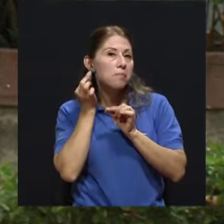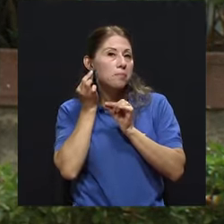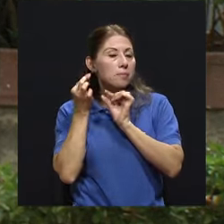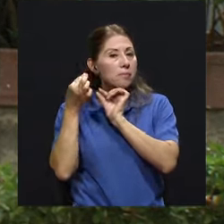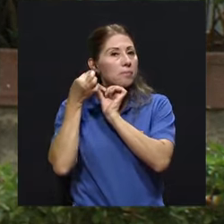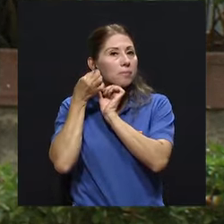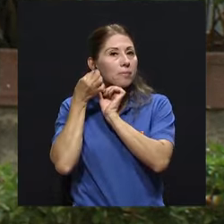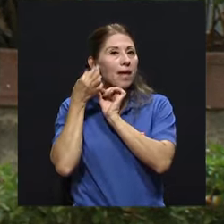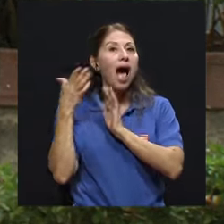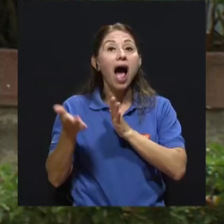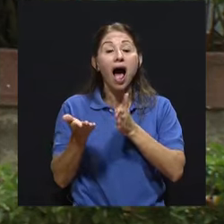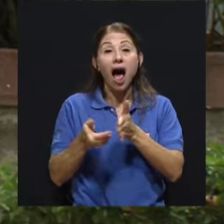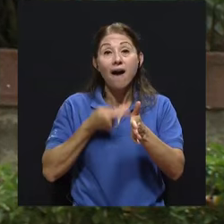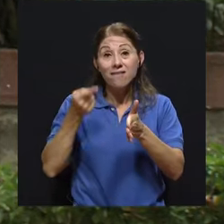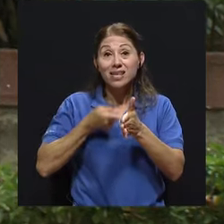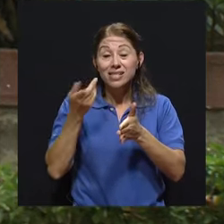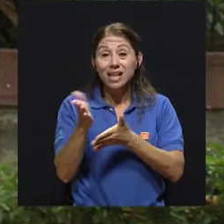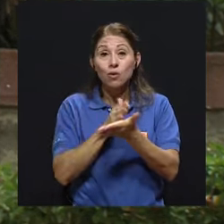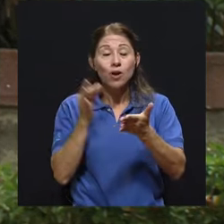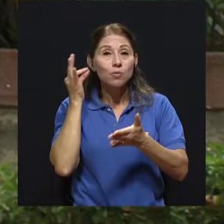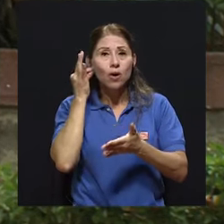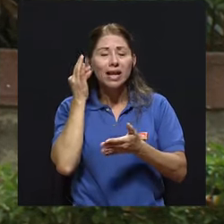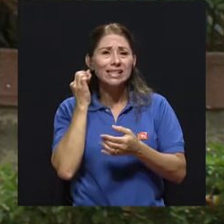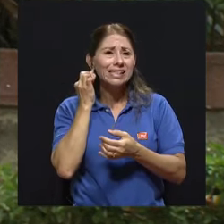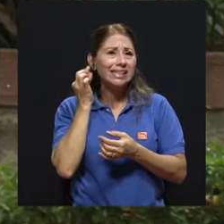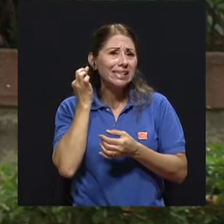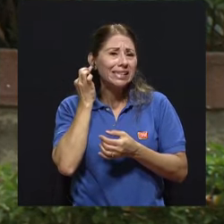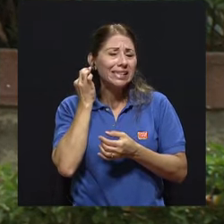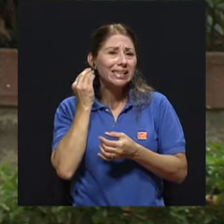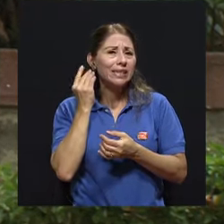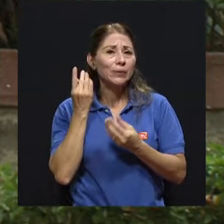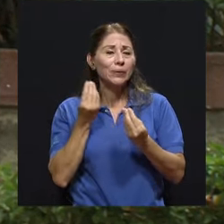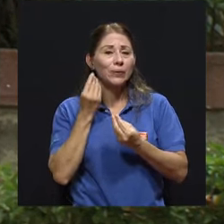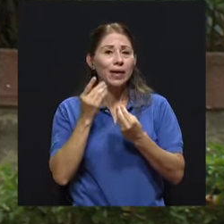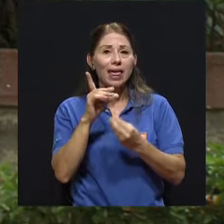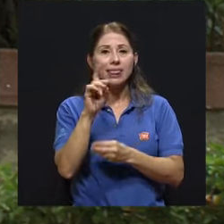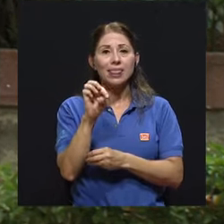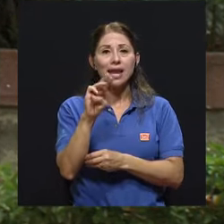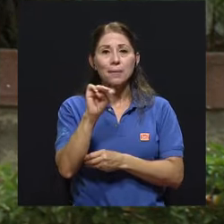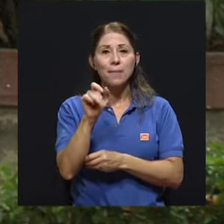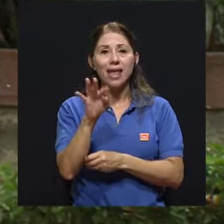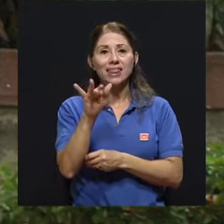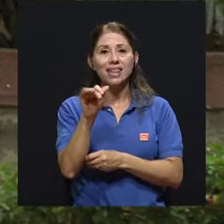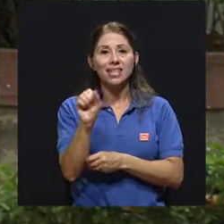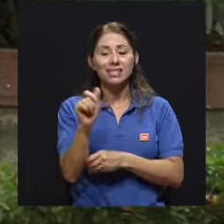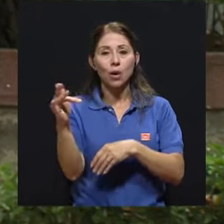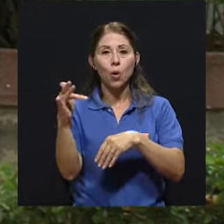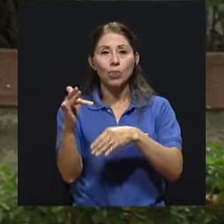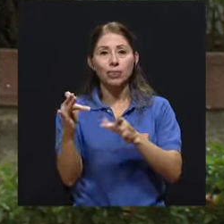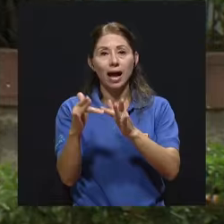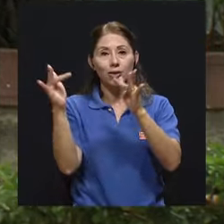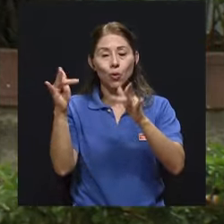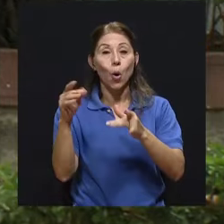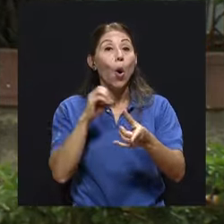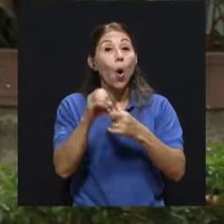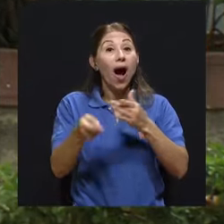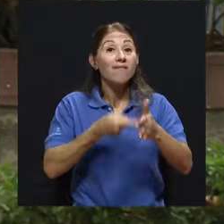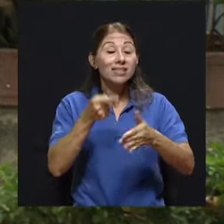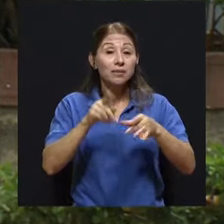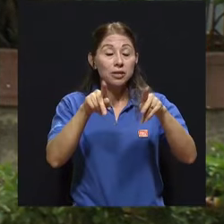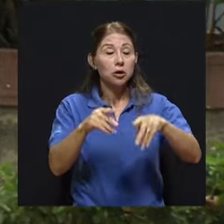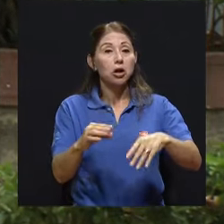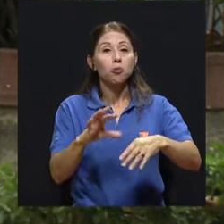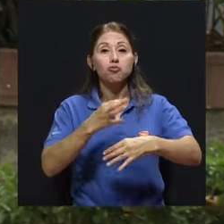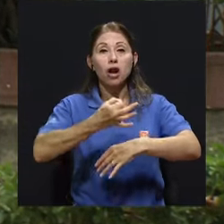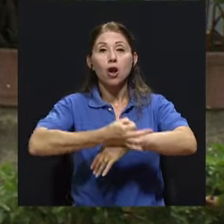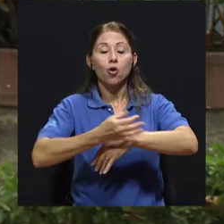alergia, dermatitis de contacto al arete, o al reloj hacen a veces, o por eso, pero lo más común sigue siendo amas de casa